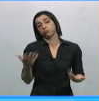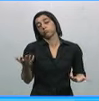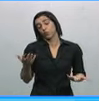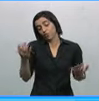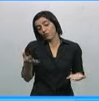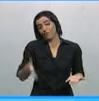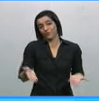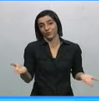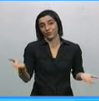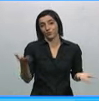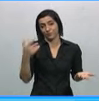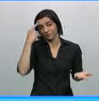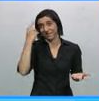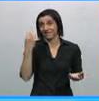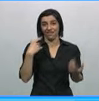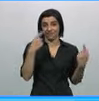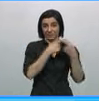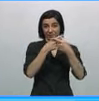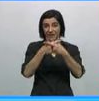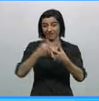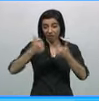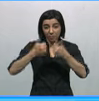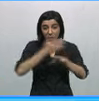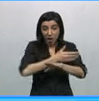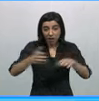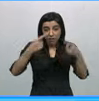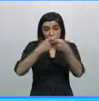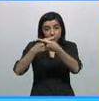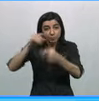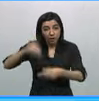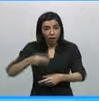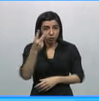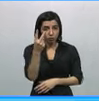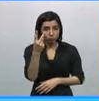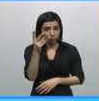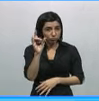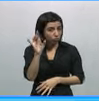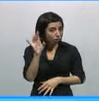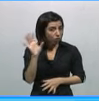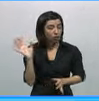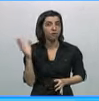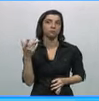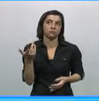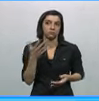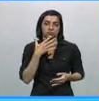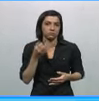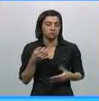perdido solamente dos partidos en el campeonato. Uh-huh. Es uno de los equipos que